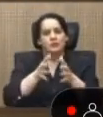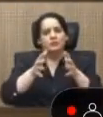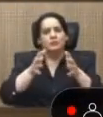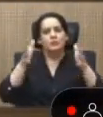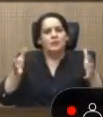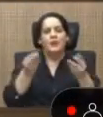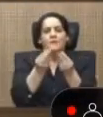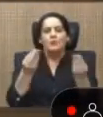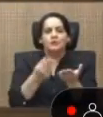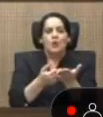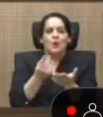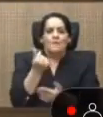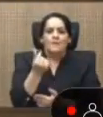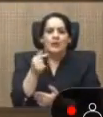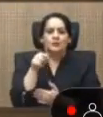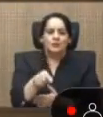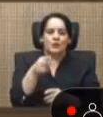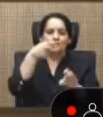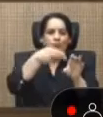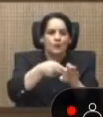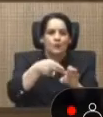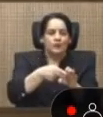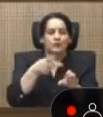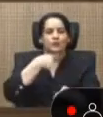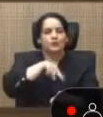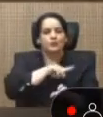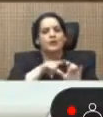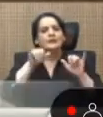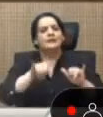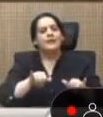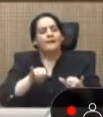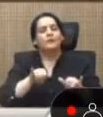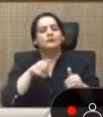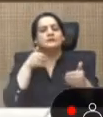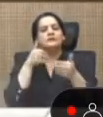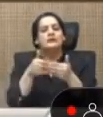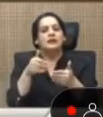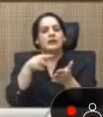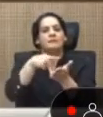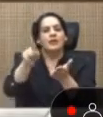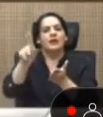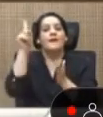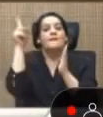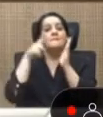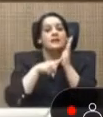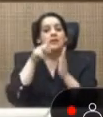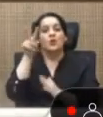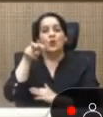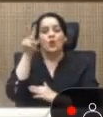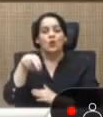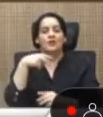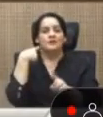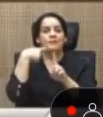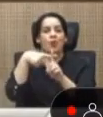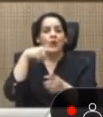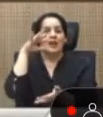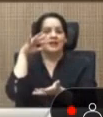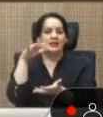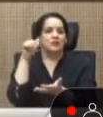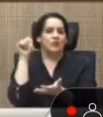combustibles. Estamos a punto de pagar 1,000 colones por litro de gasolina. Esto tiene secuelas